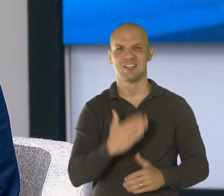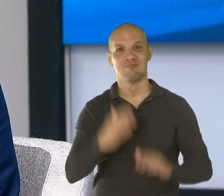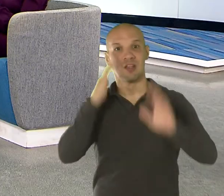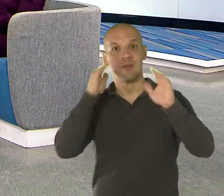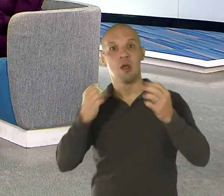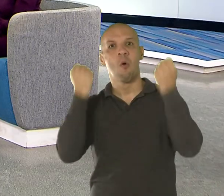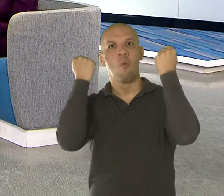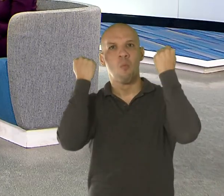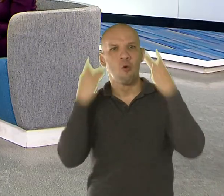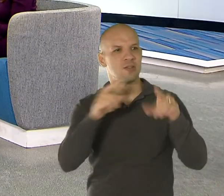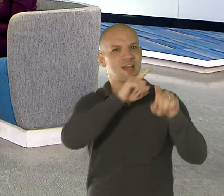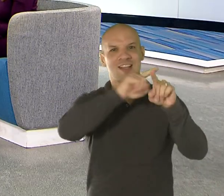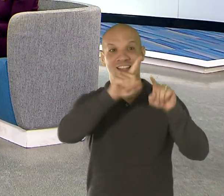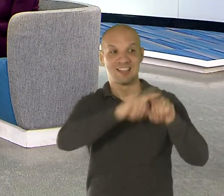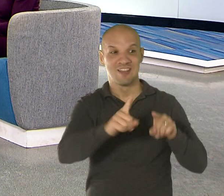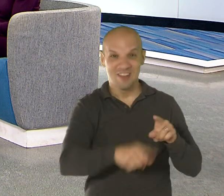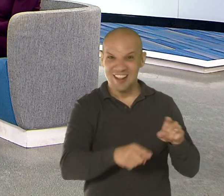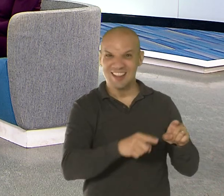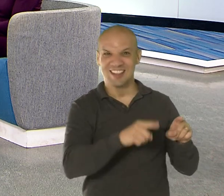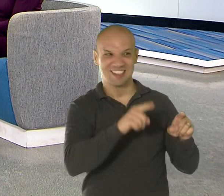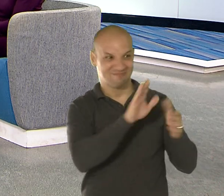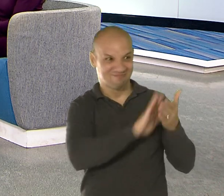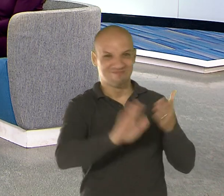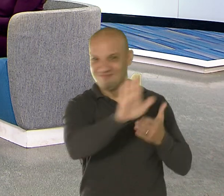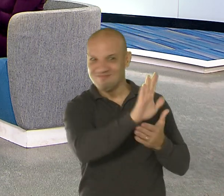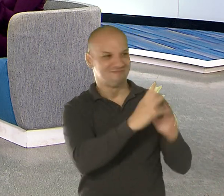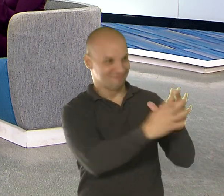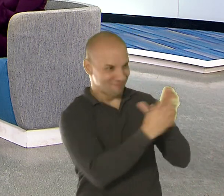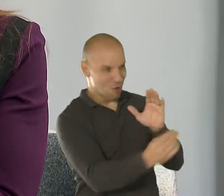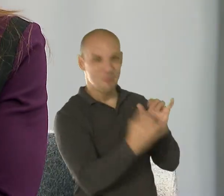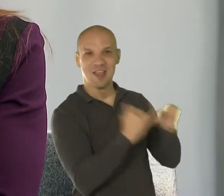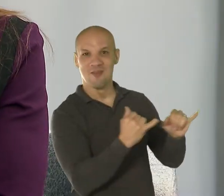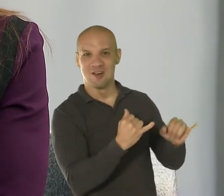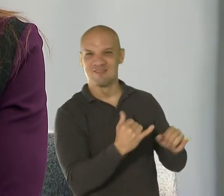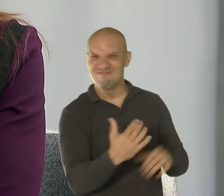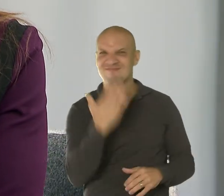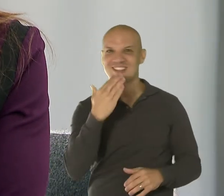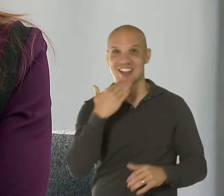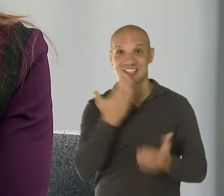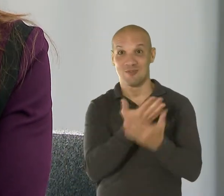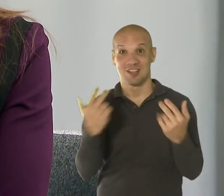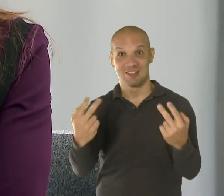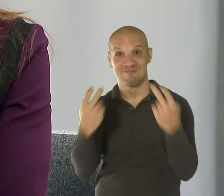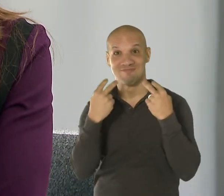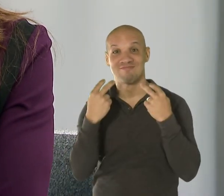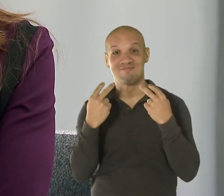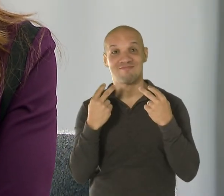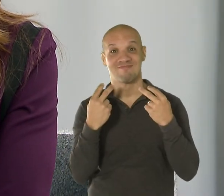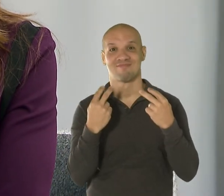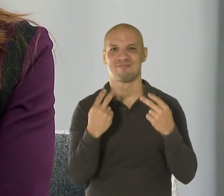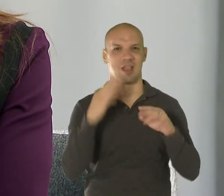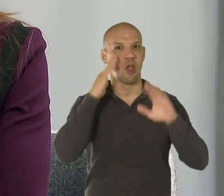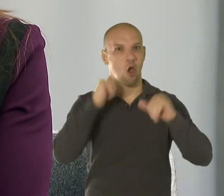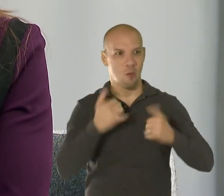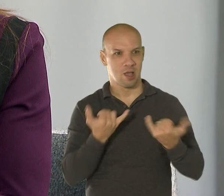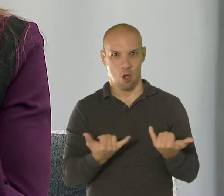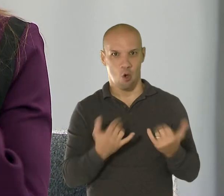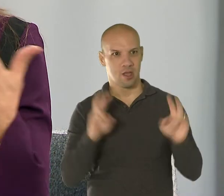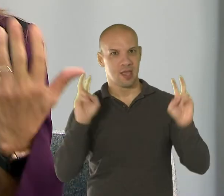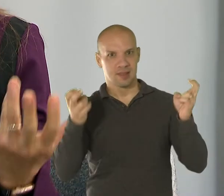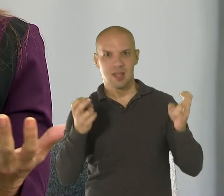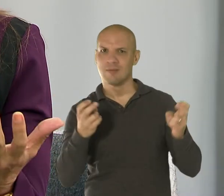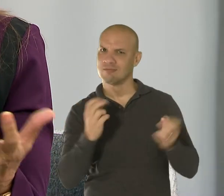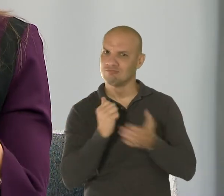muchas instituciones lo repliquen, hacen falta. Ojalá. Muchísimas gracias y gracias al público. Esperemos que les haya agradado el tema, que